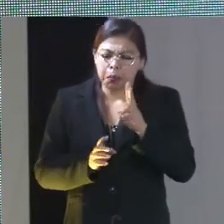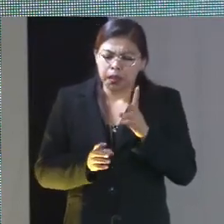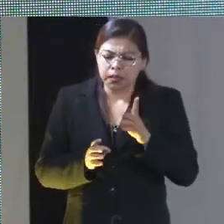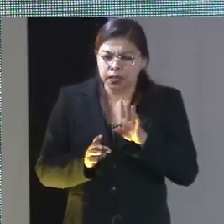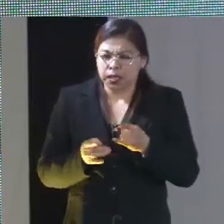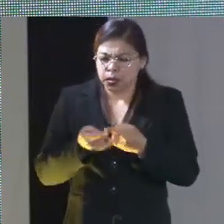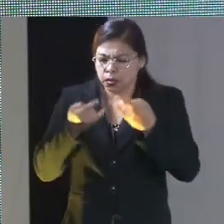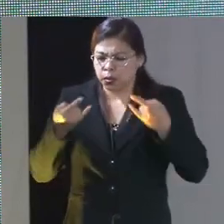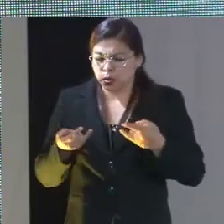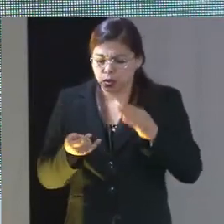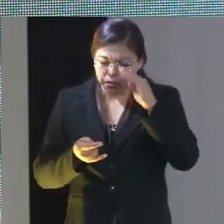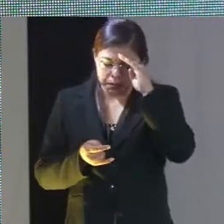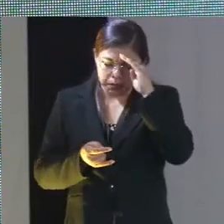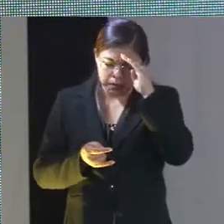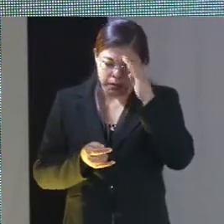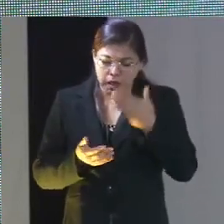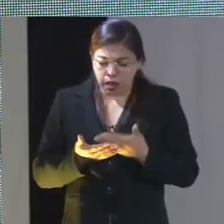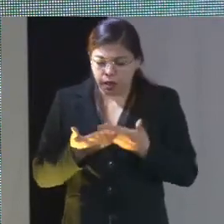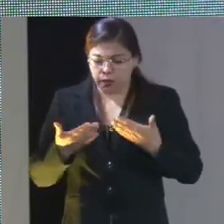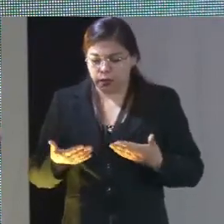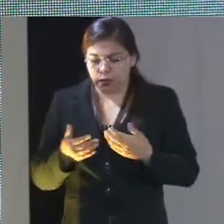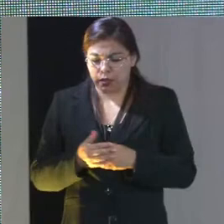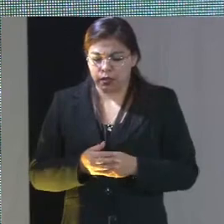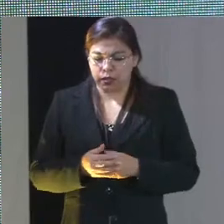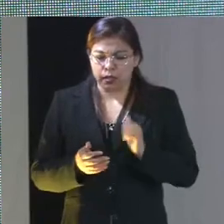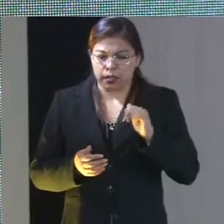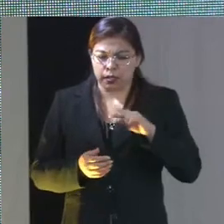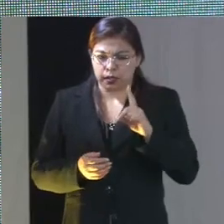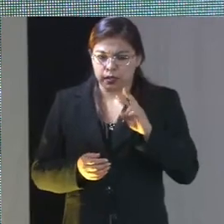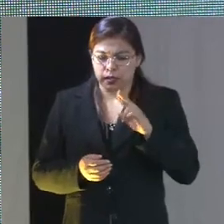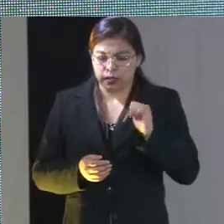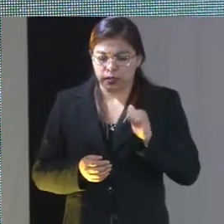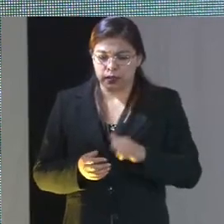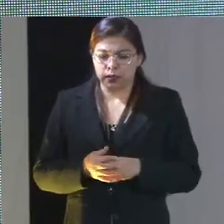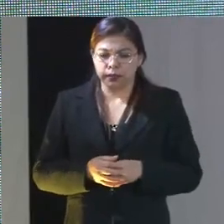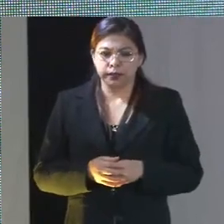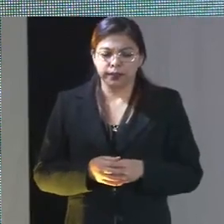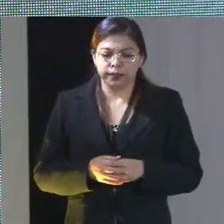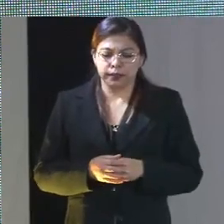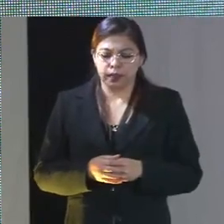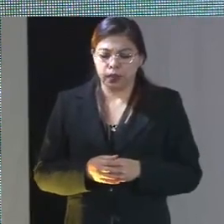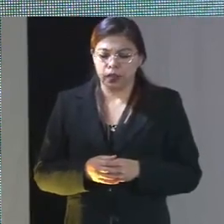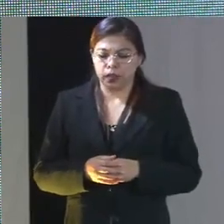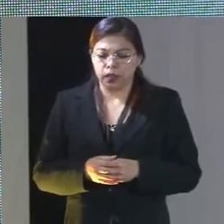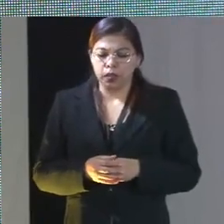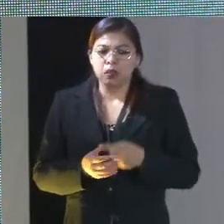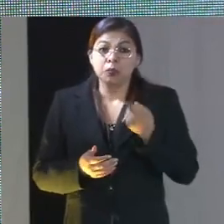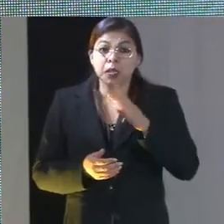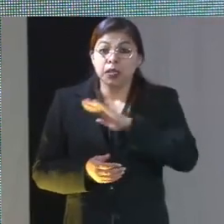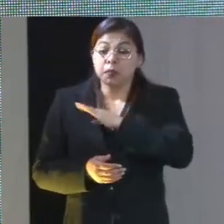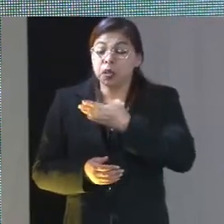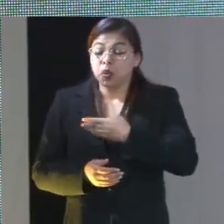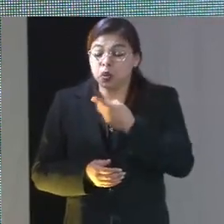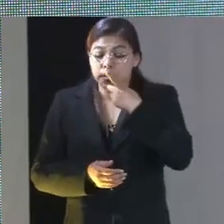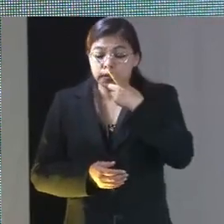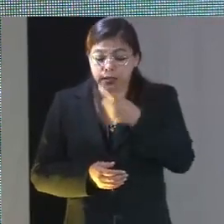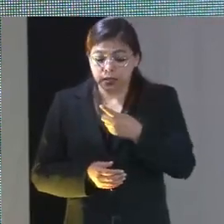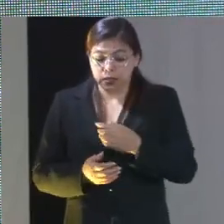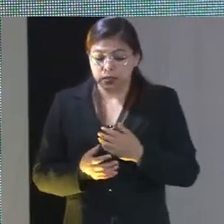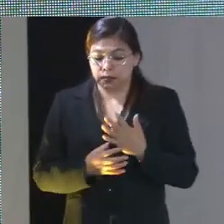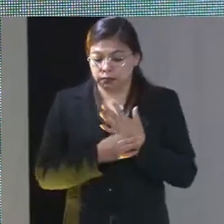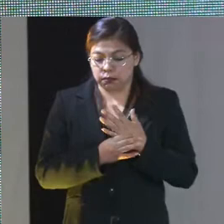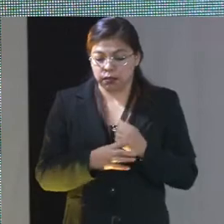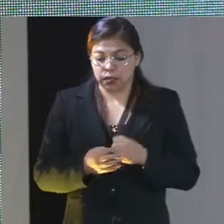revisionismo histórico al uso, como la historiadora Andrea Martínez Barax. Los españoles nos dice,